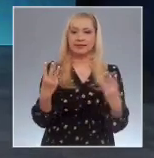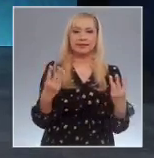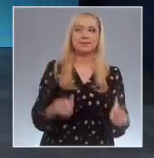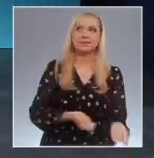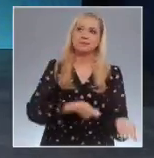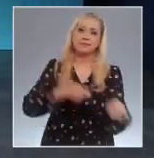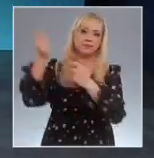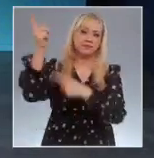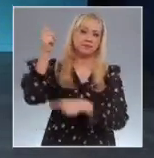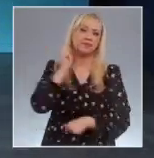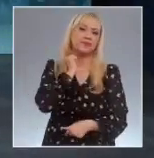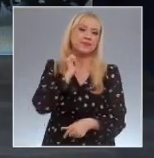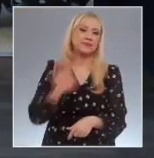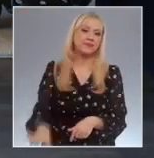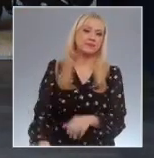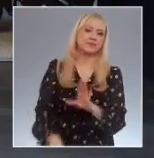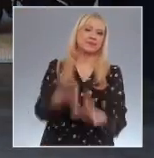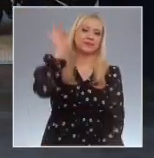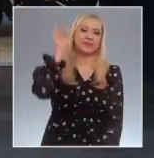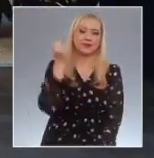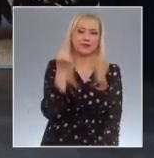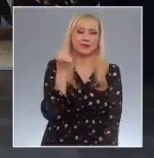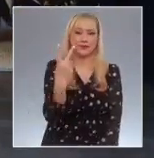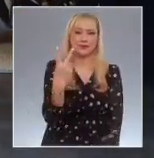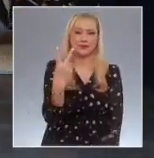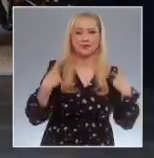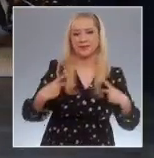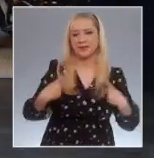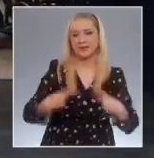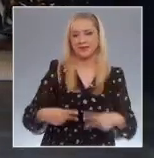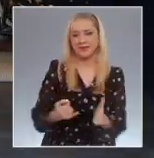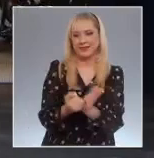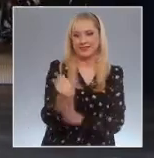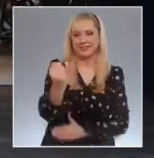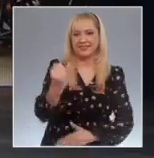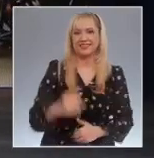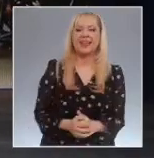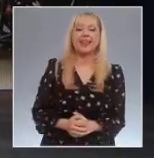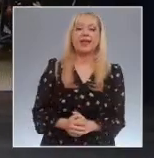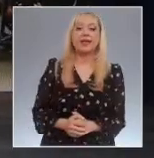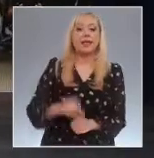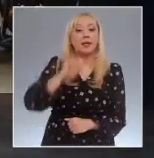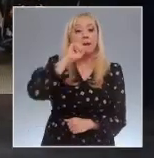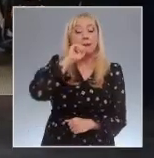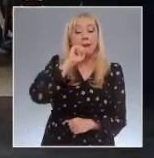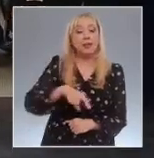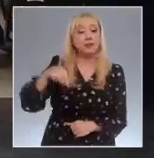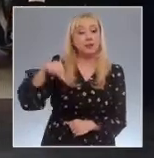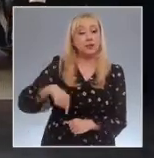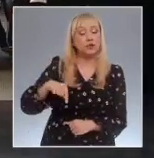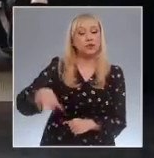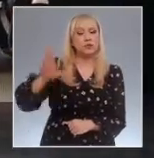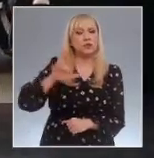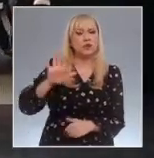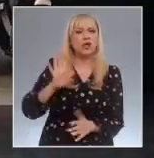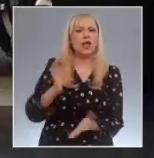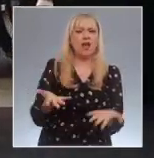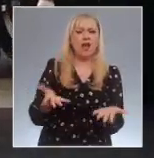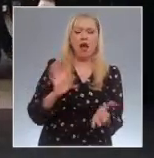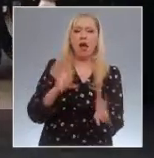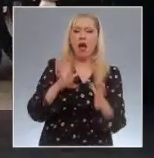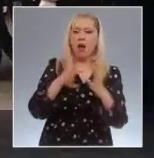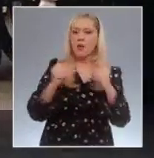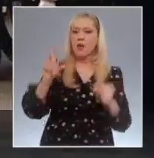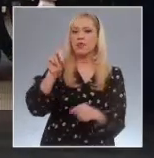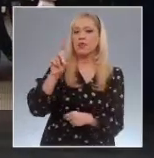Y en su sesión de este miércoles, la Sala Superior del Tribunal Electoral resolvió 38 medios de impugnación, incluido uno